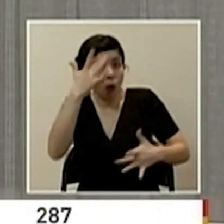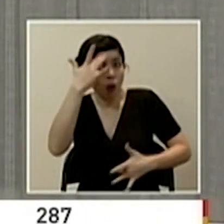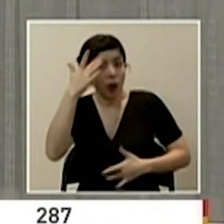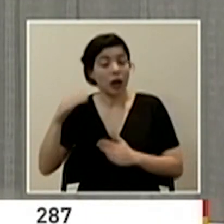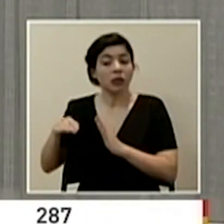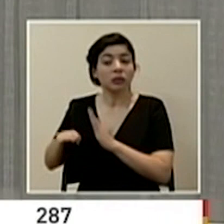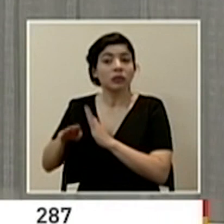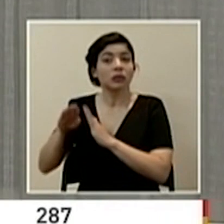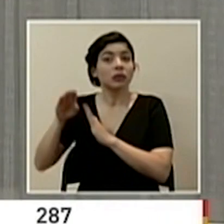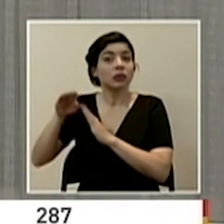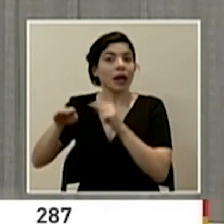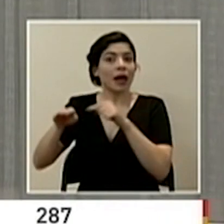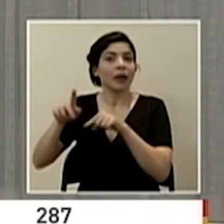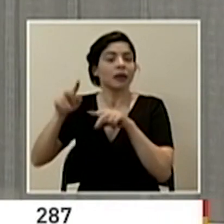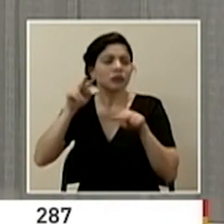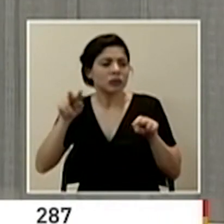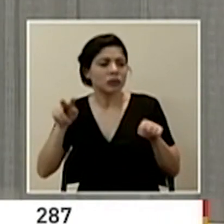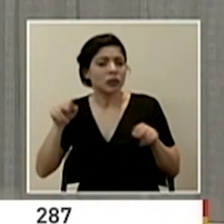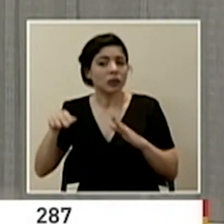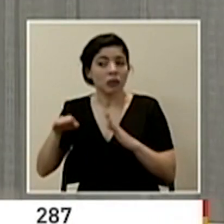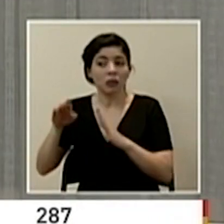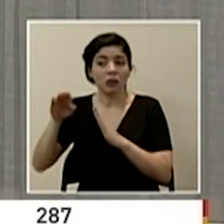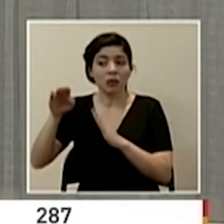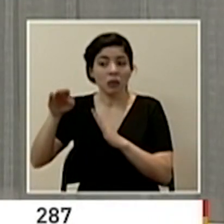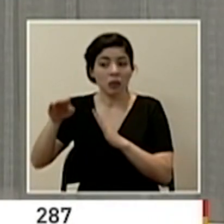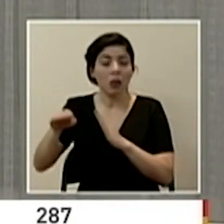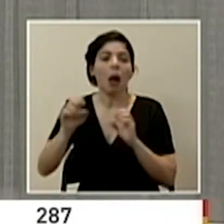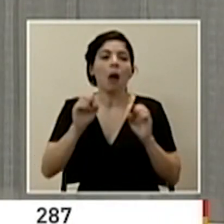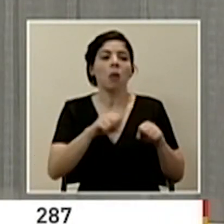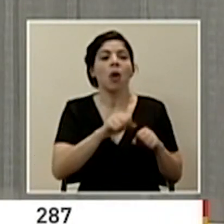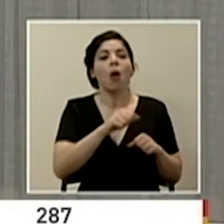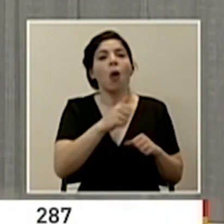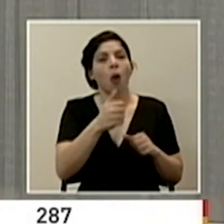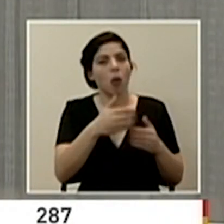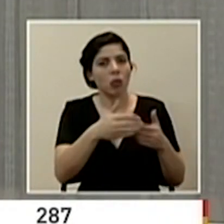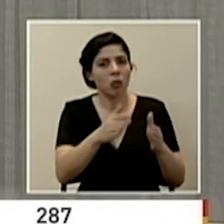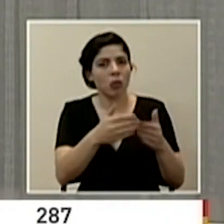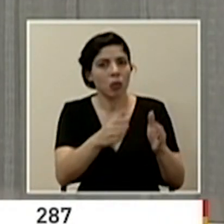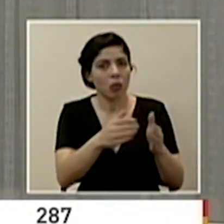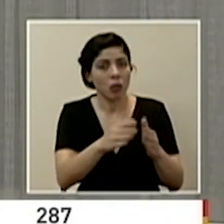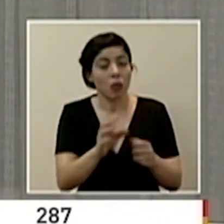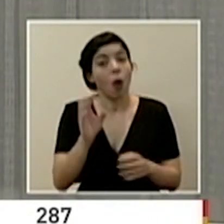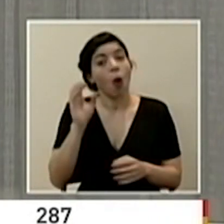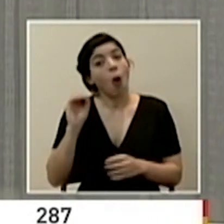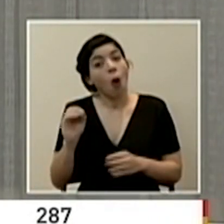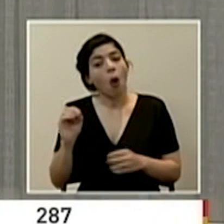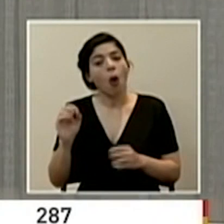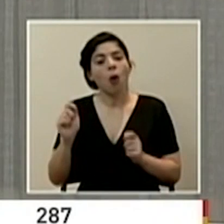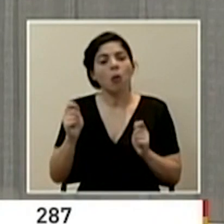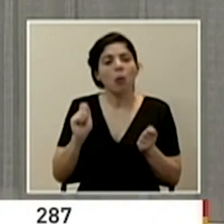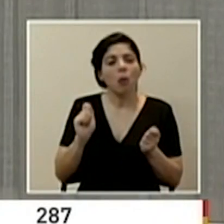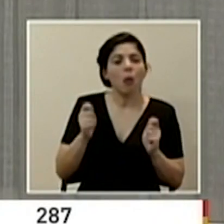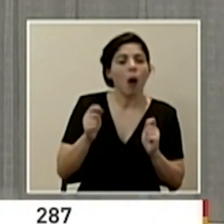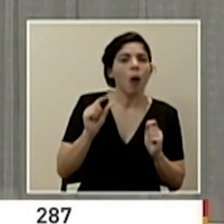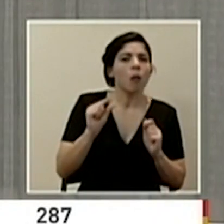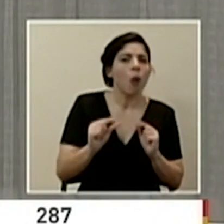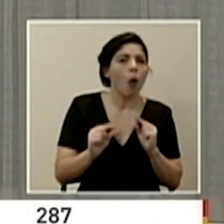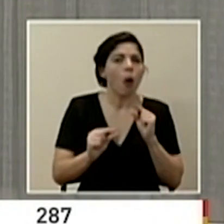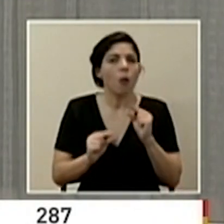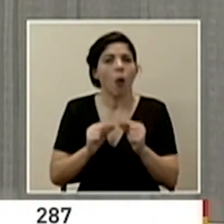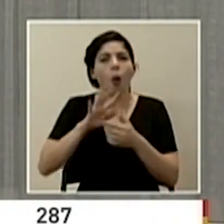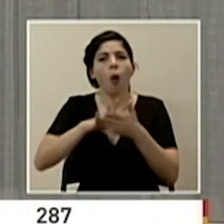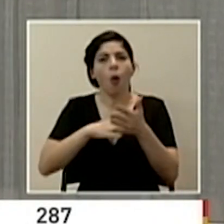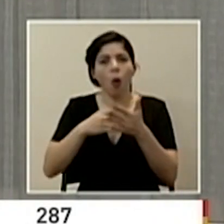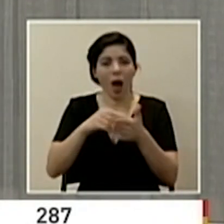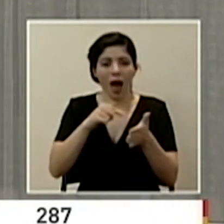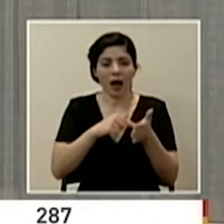casos, podemos eventualmente ir permitiendo otras actividades o ir incluso cambiando poco a poco los